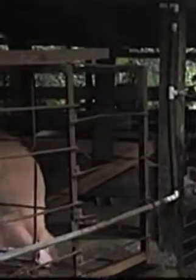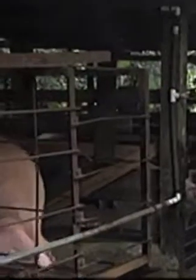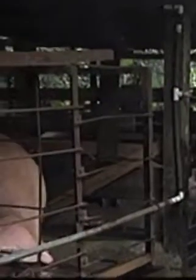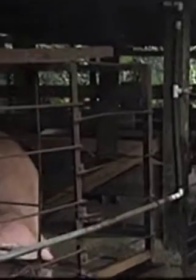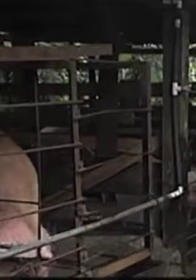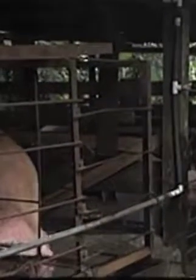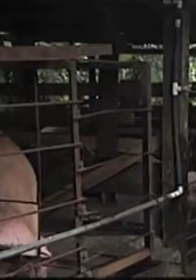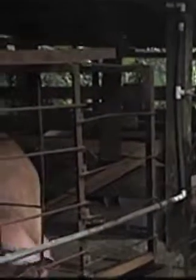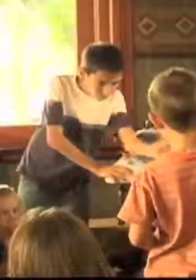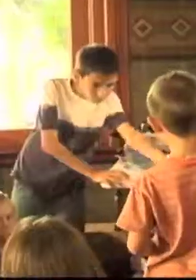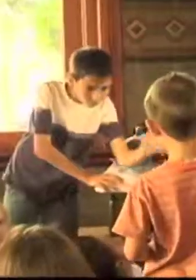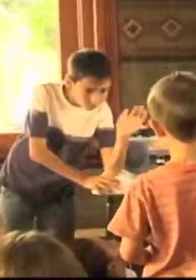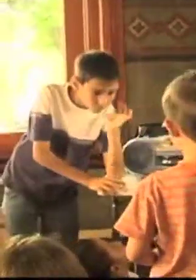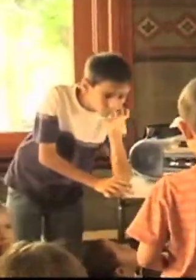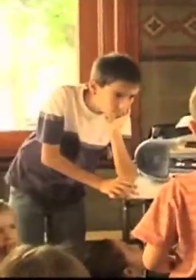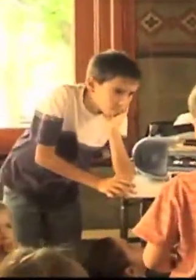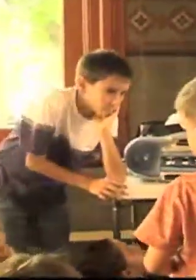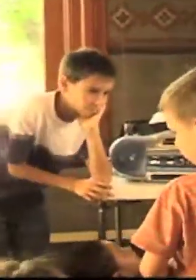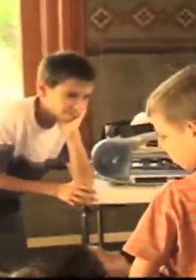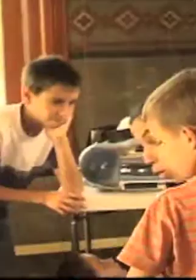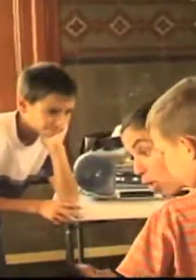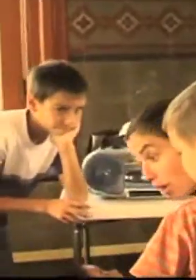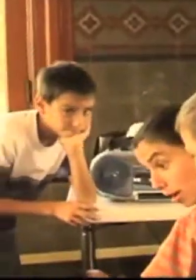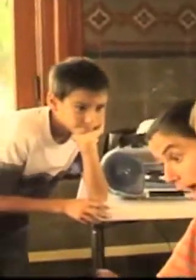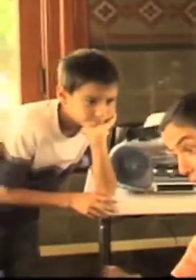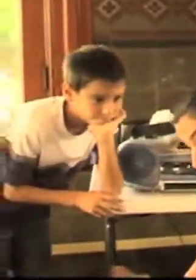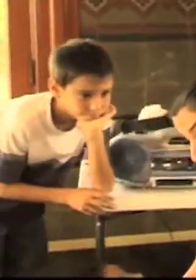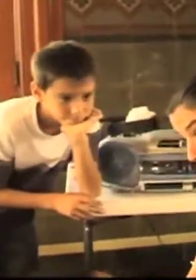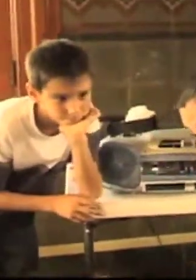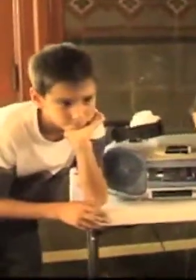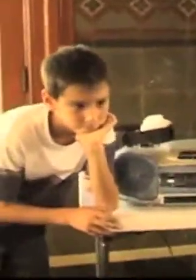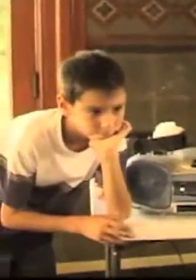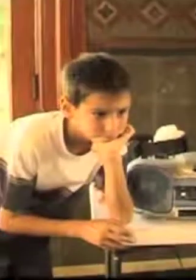universitario que desarrolló 149 proyectos